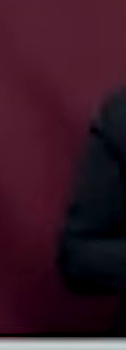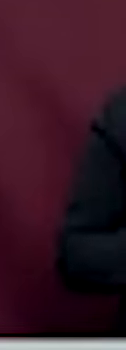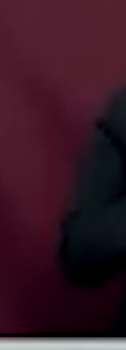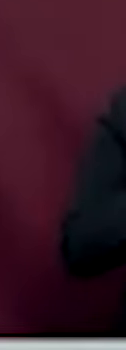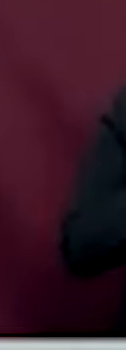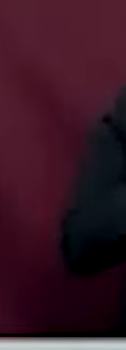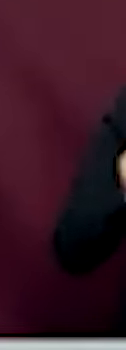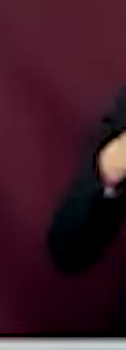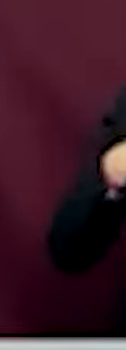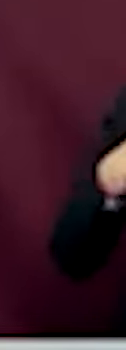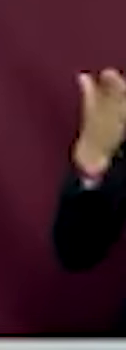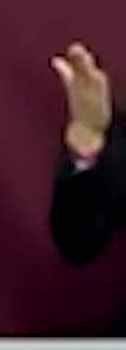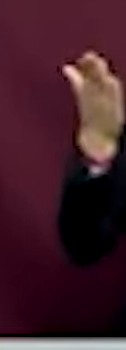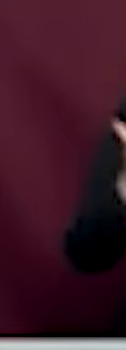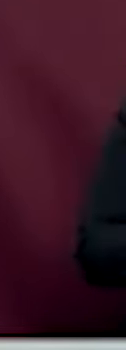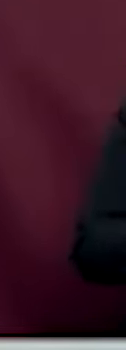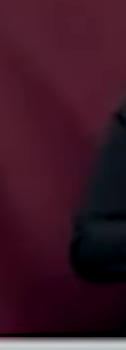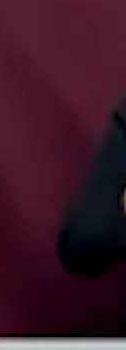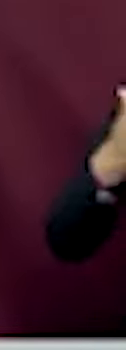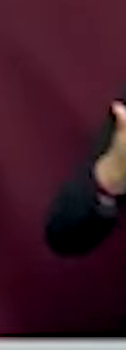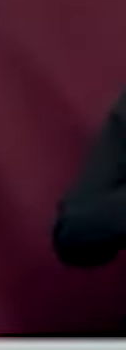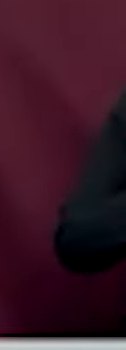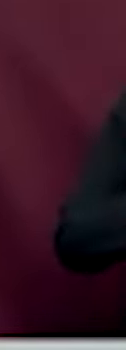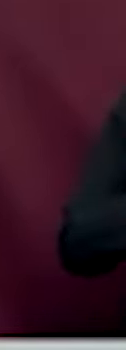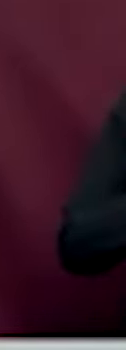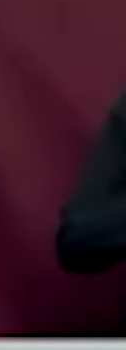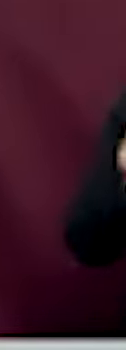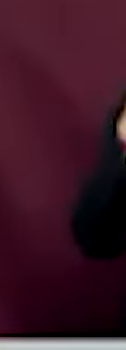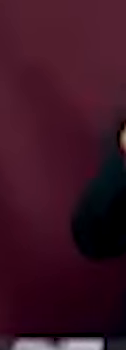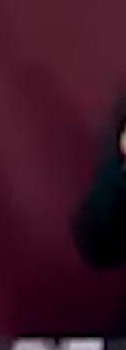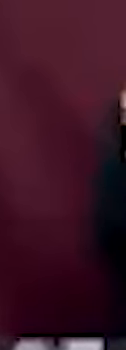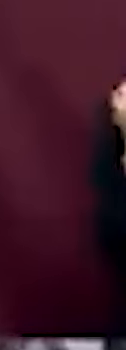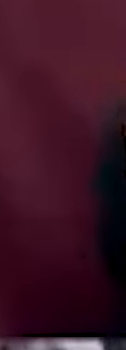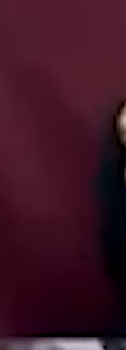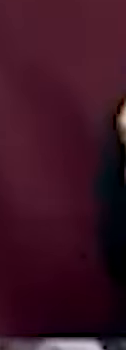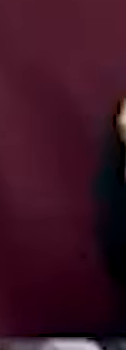de que vamos a llegar el 2 de junio.